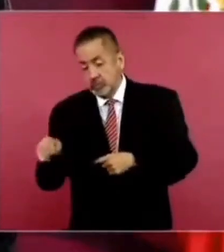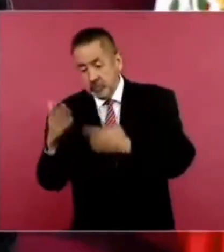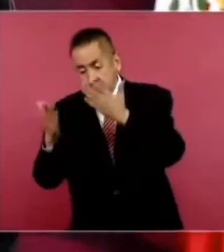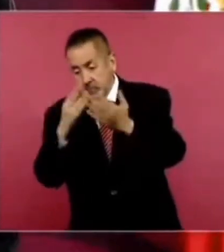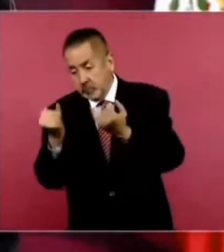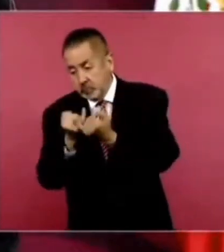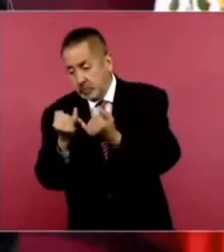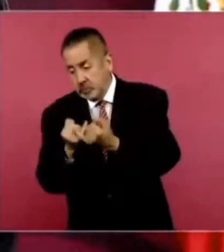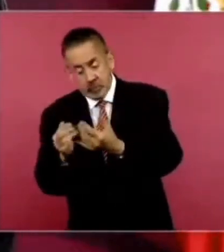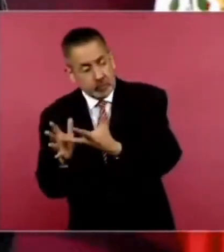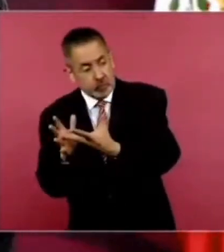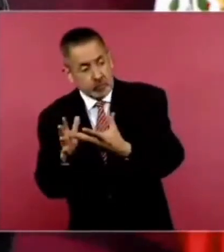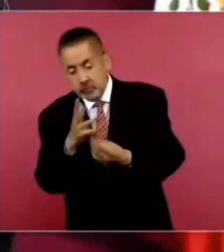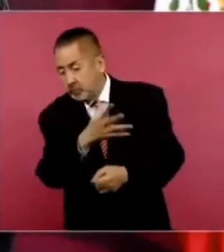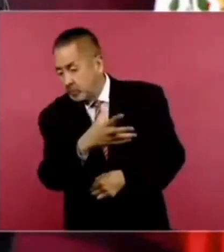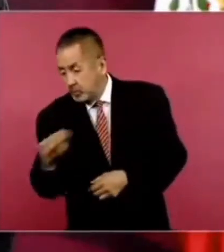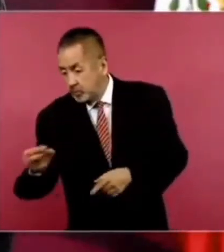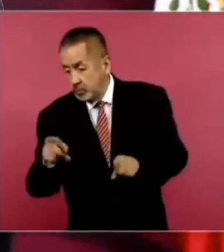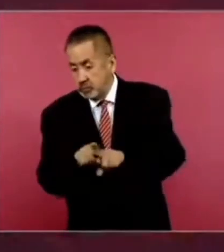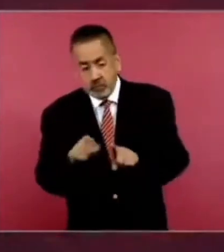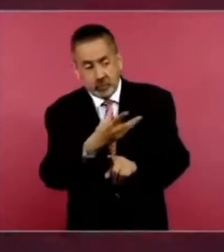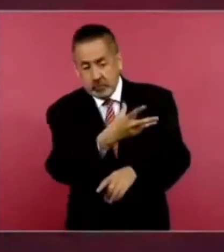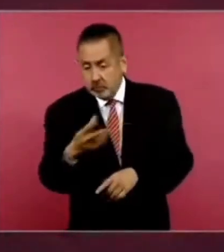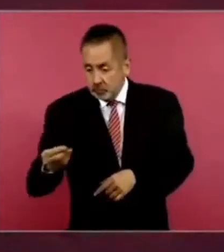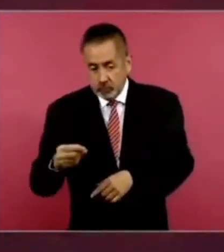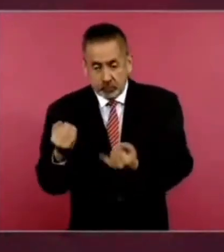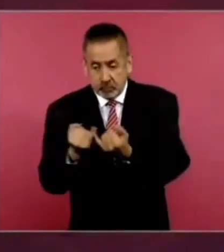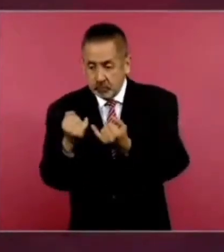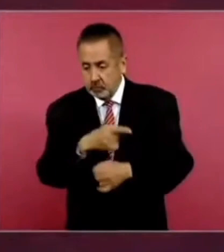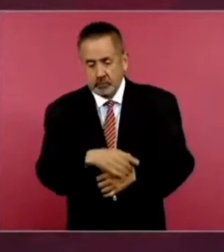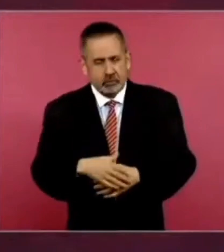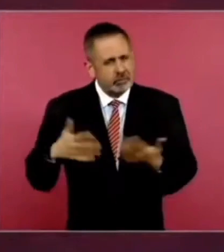seas como don fulano, un reverendo ladrón.